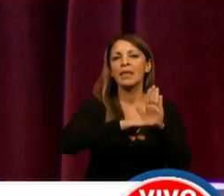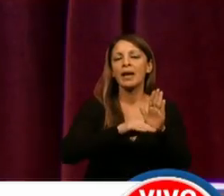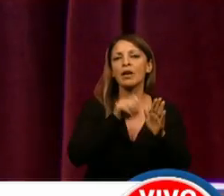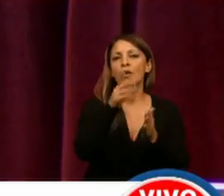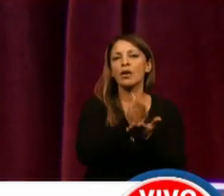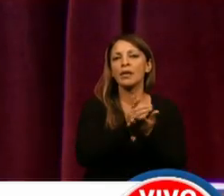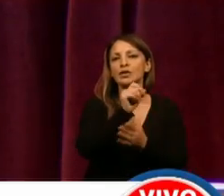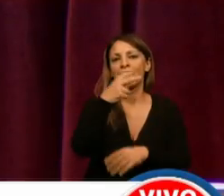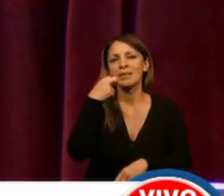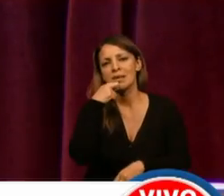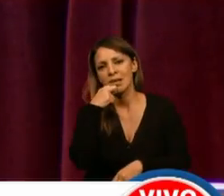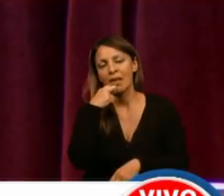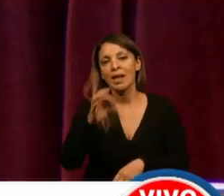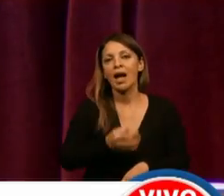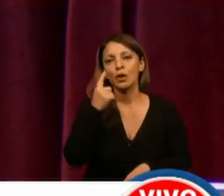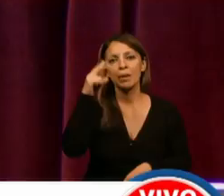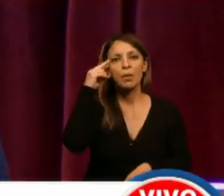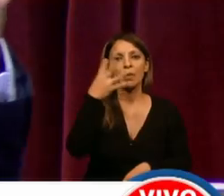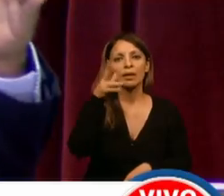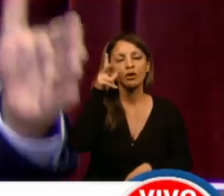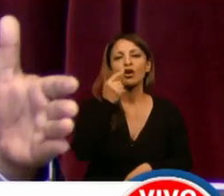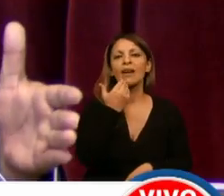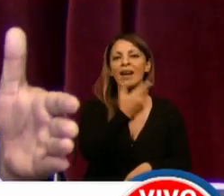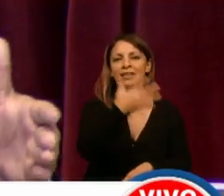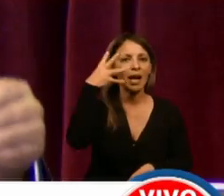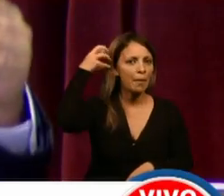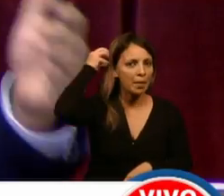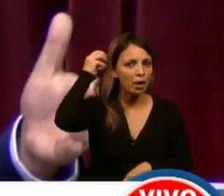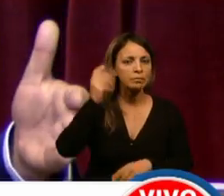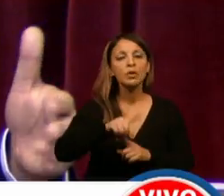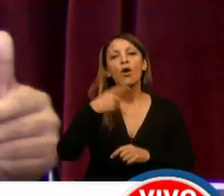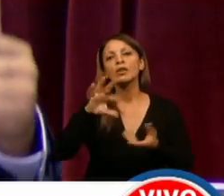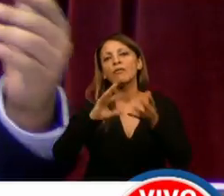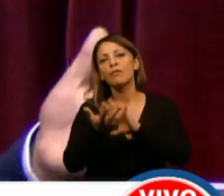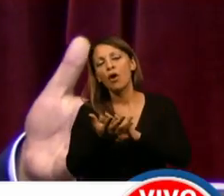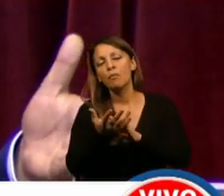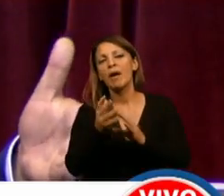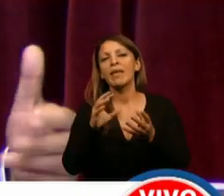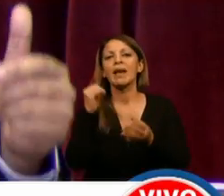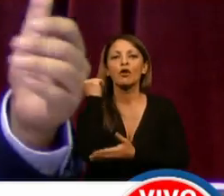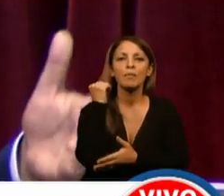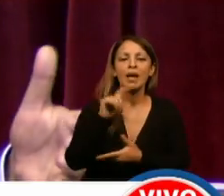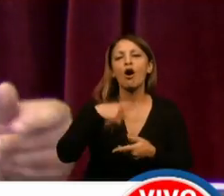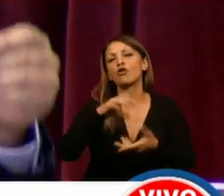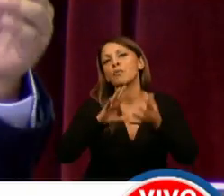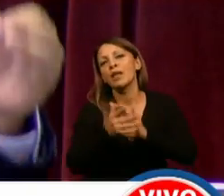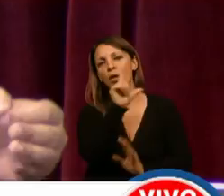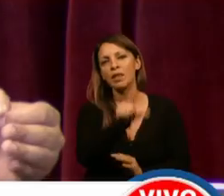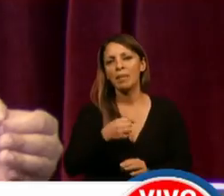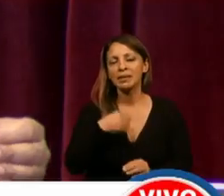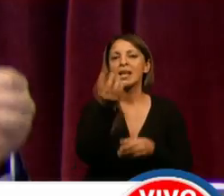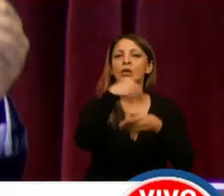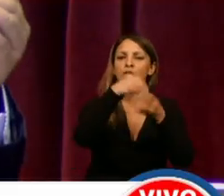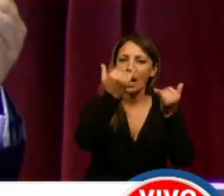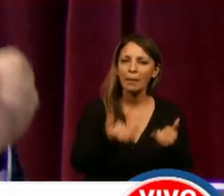ancianidad que en el año 48 impulso eva perón otro modelo tarifario otro modelo económico otro modelo de país con inclusión con